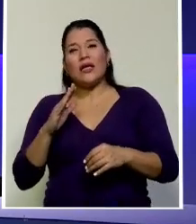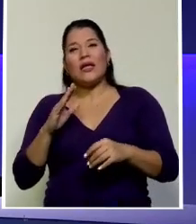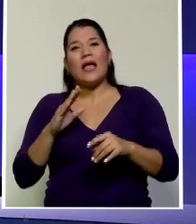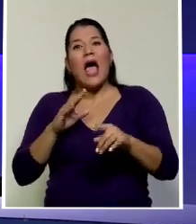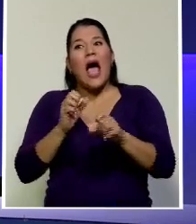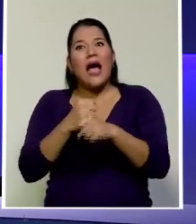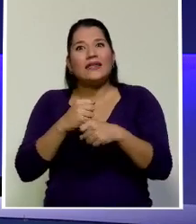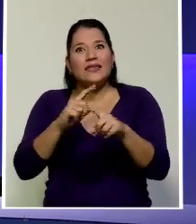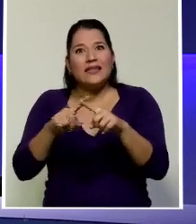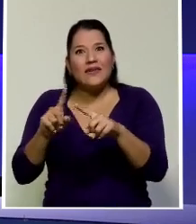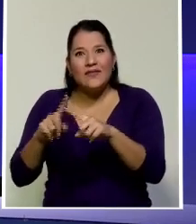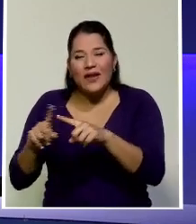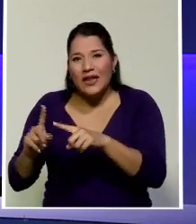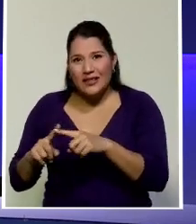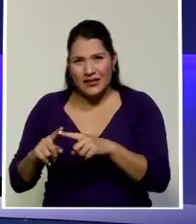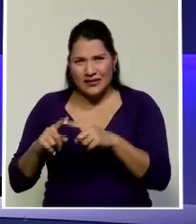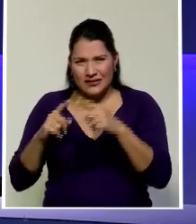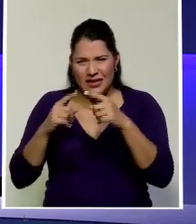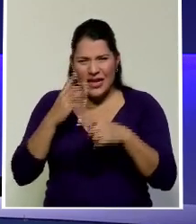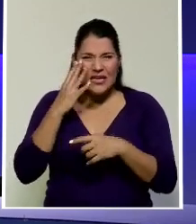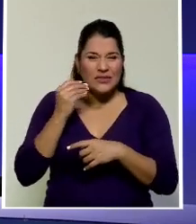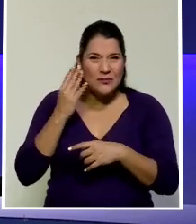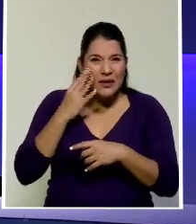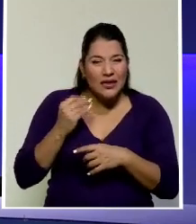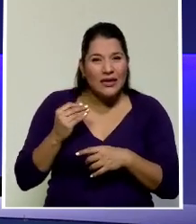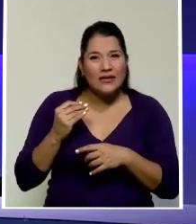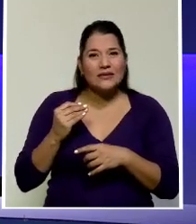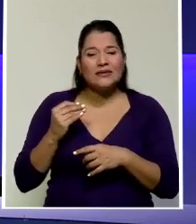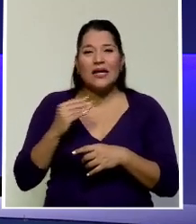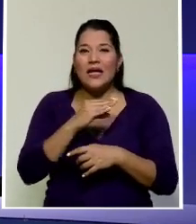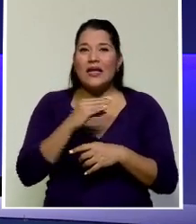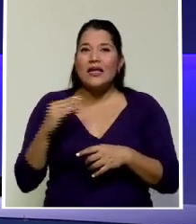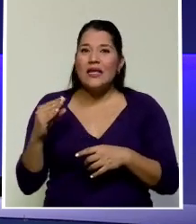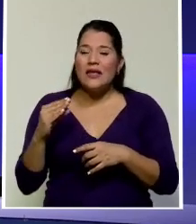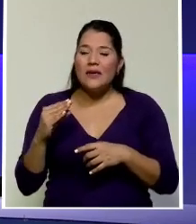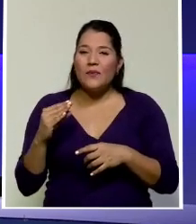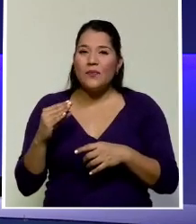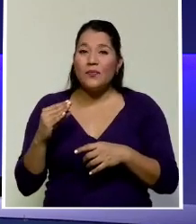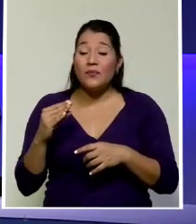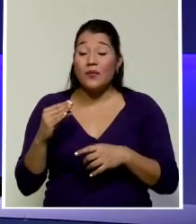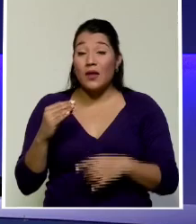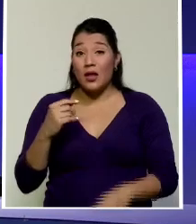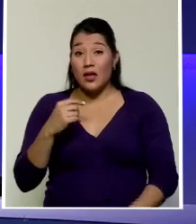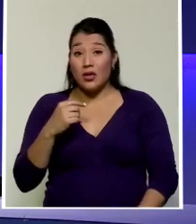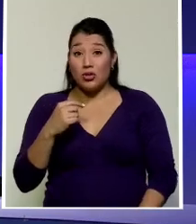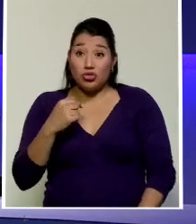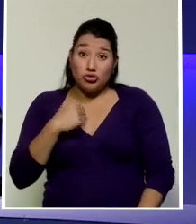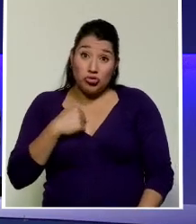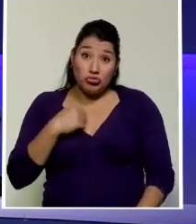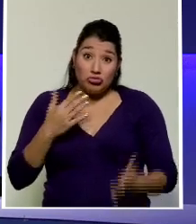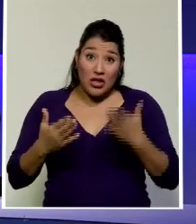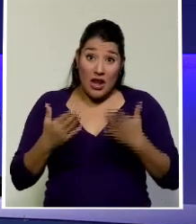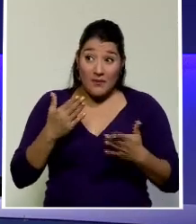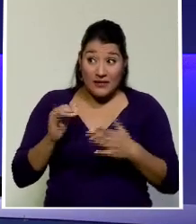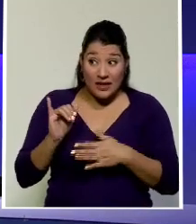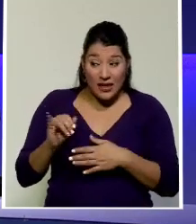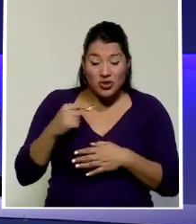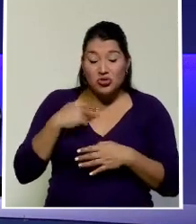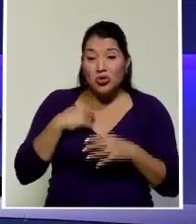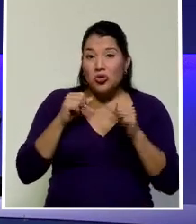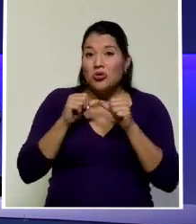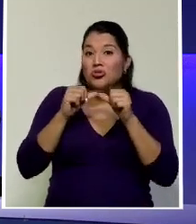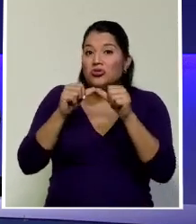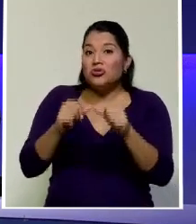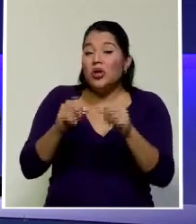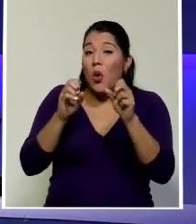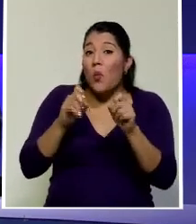arenas, amarres distintos de los cuerpos, espaldas empujadas de diferente forma. Hubiera, en ese caso, seguido la posibilidad de la